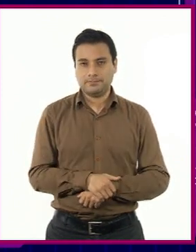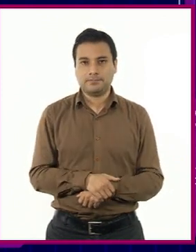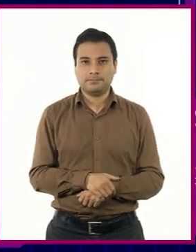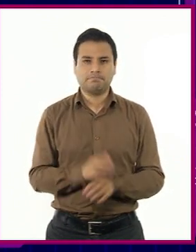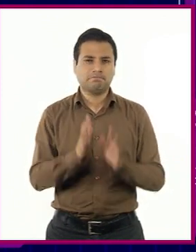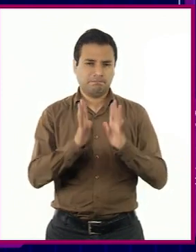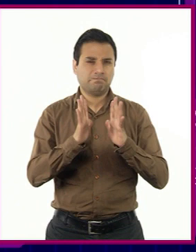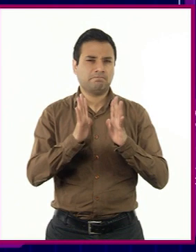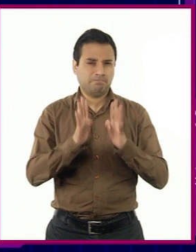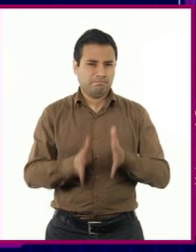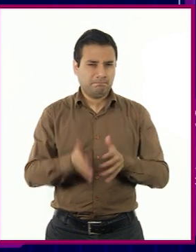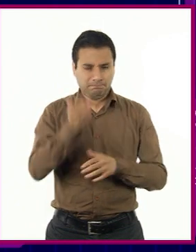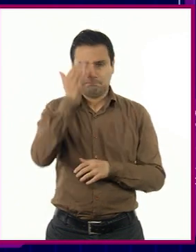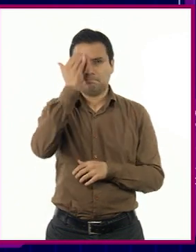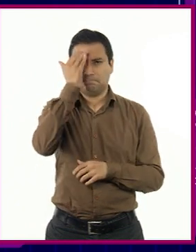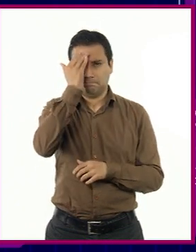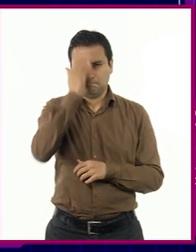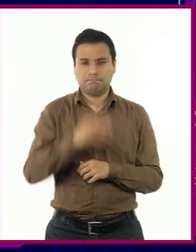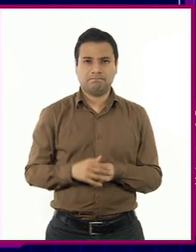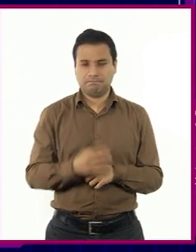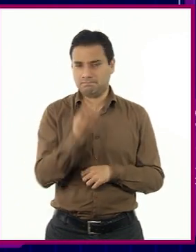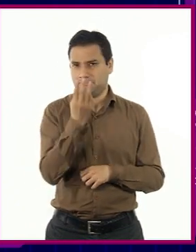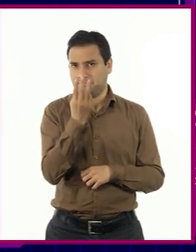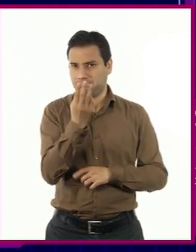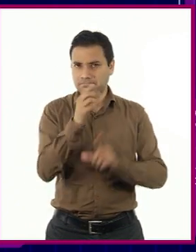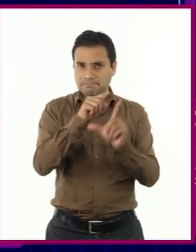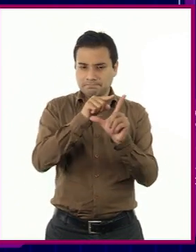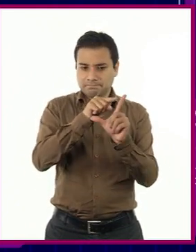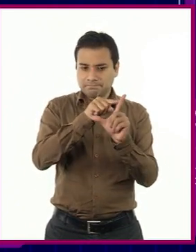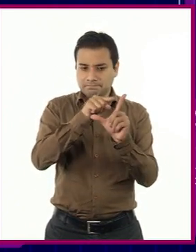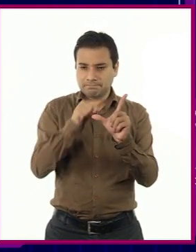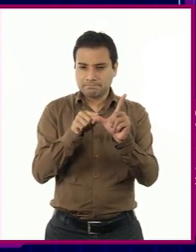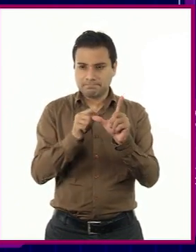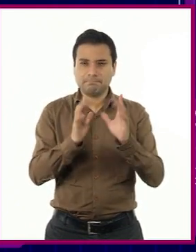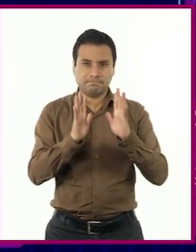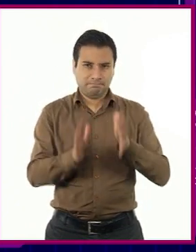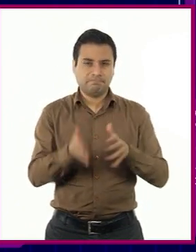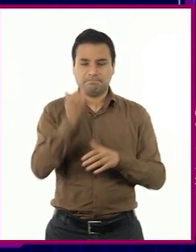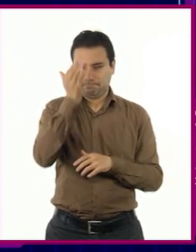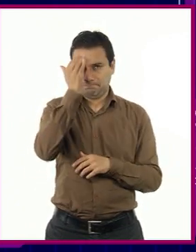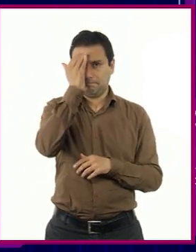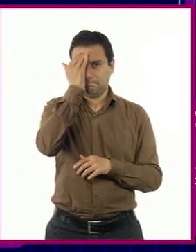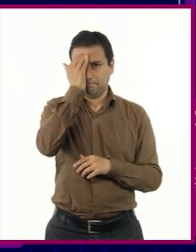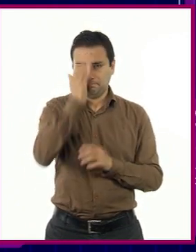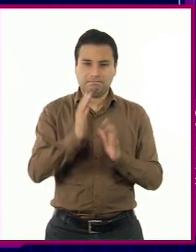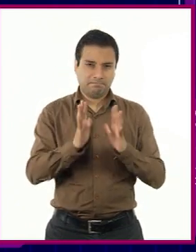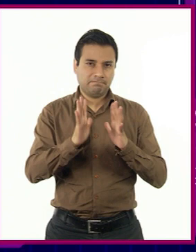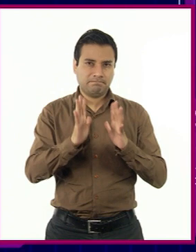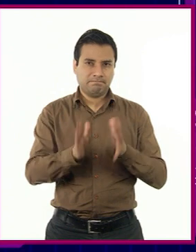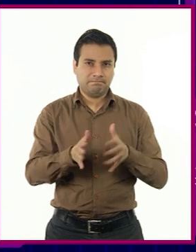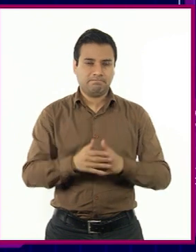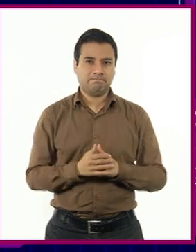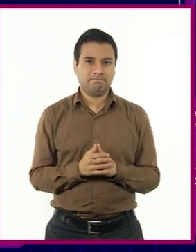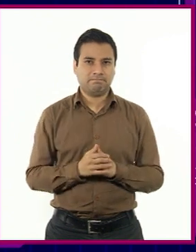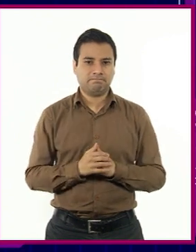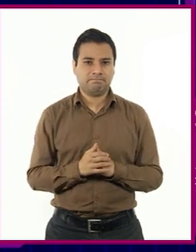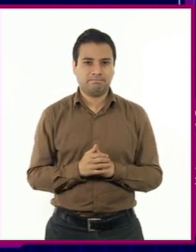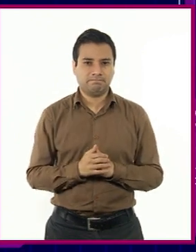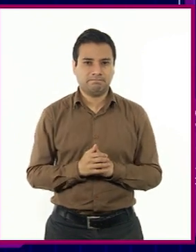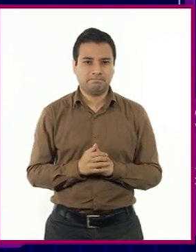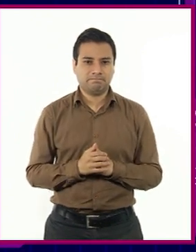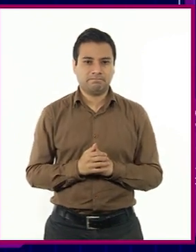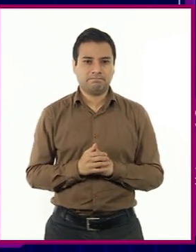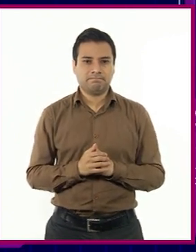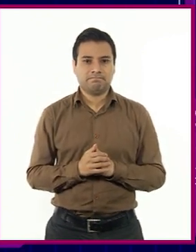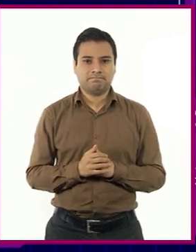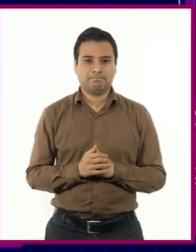tenemos identificados 3 ángulos pertenecientes al paralelogramo. Si retomamos la propiedad de